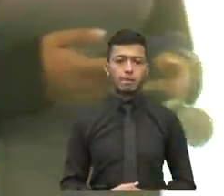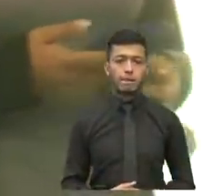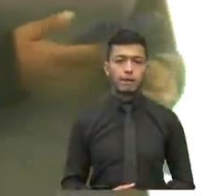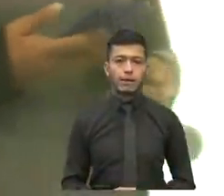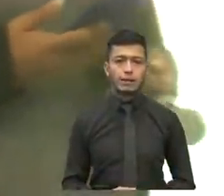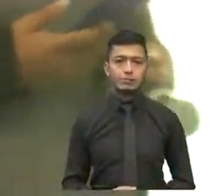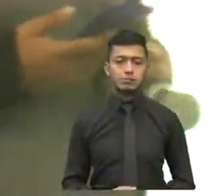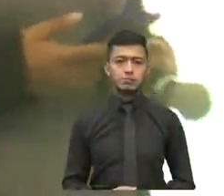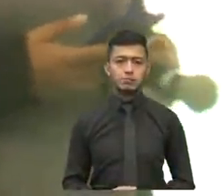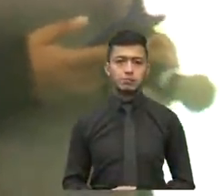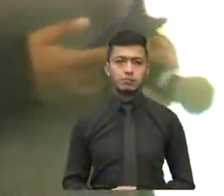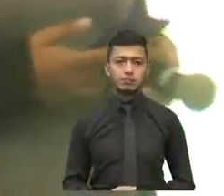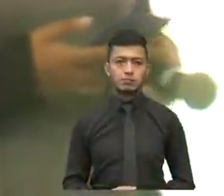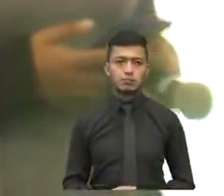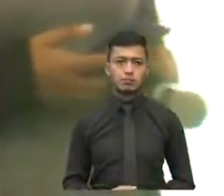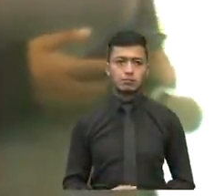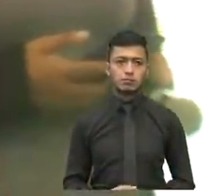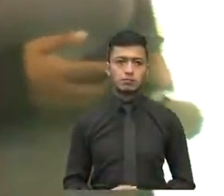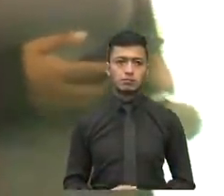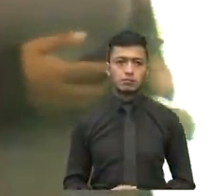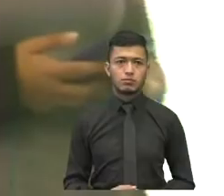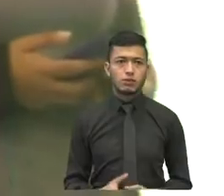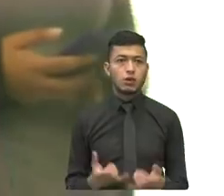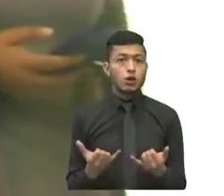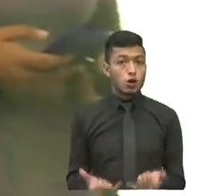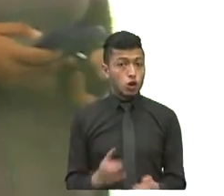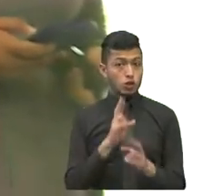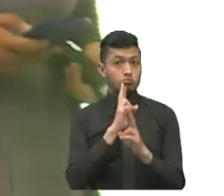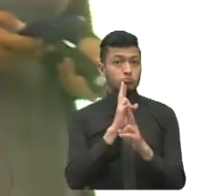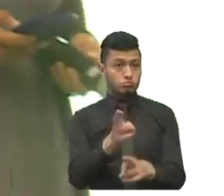Bueno, entonces hoy vamos a hablar de la séptima. De metro vamos a hablar el jueves.